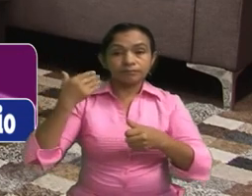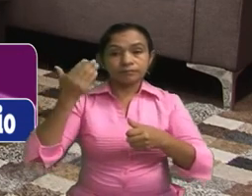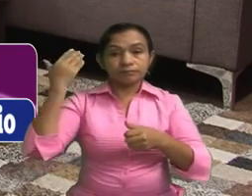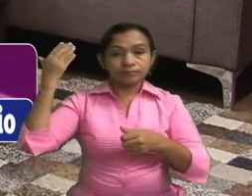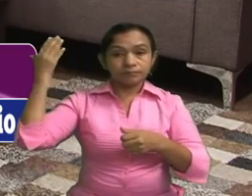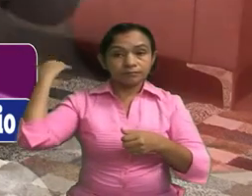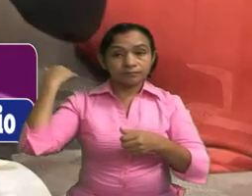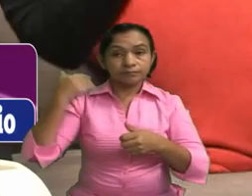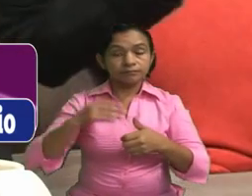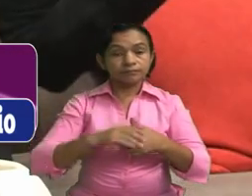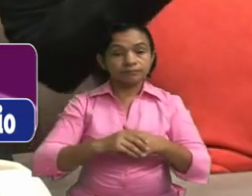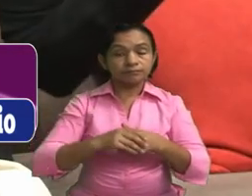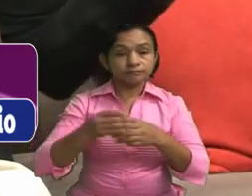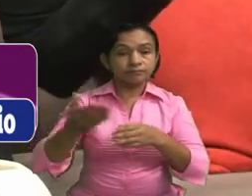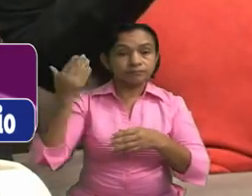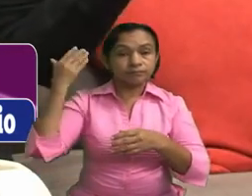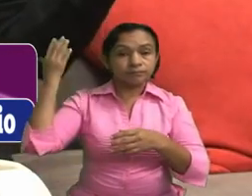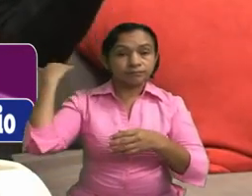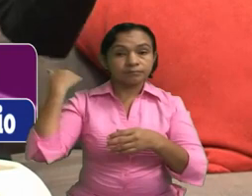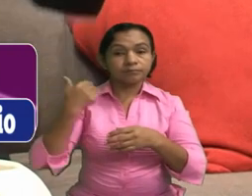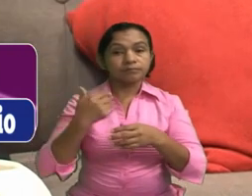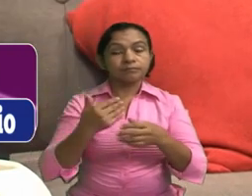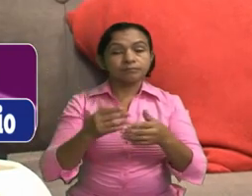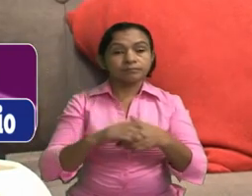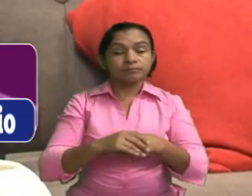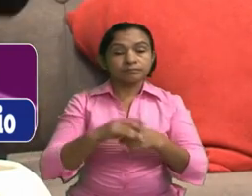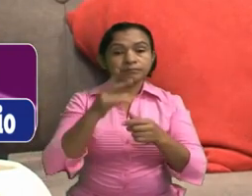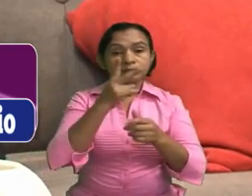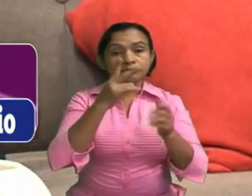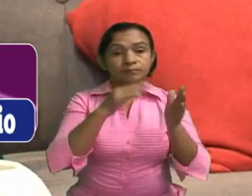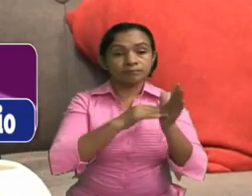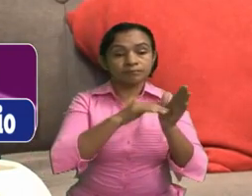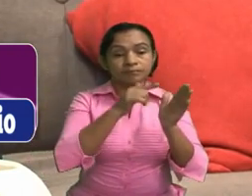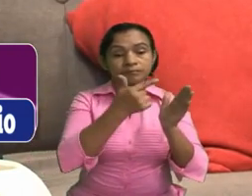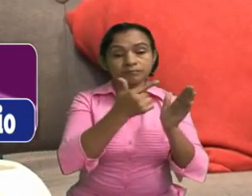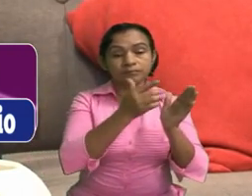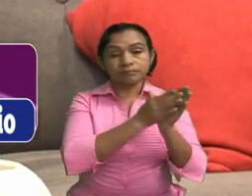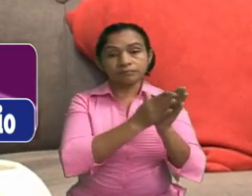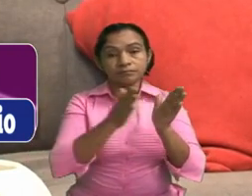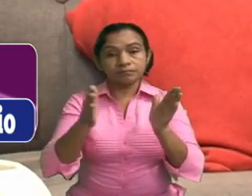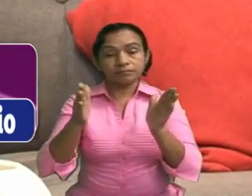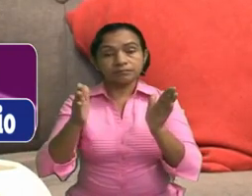digamos, hablando de los años que han transcurrido, uh-huh, del 2007 al